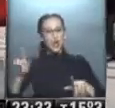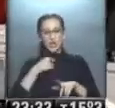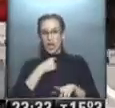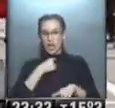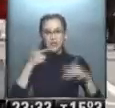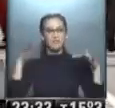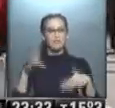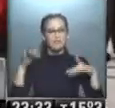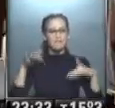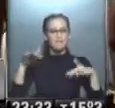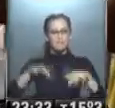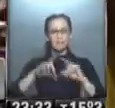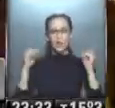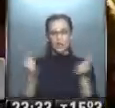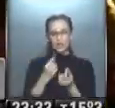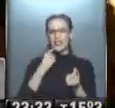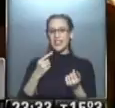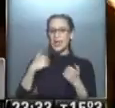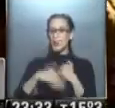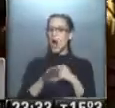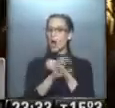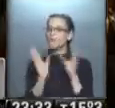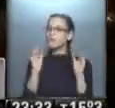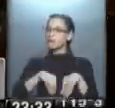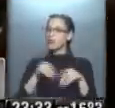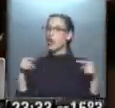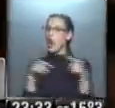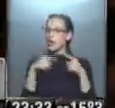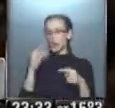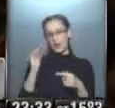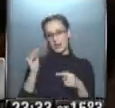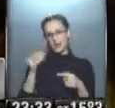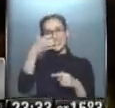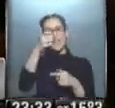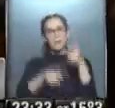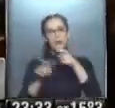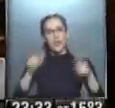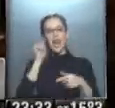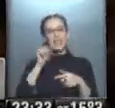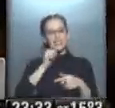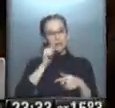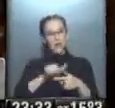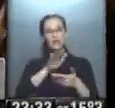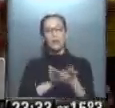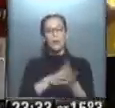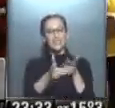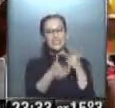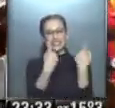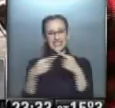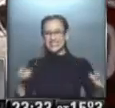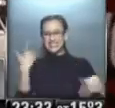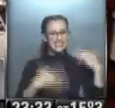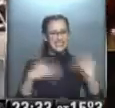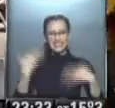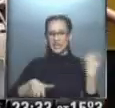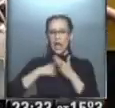y denunció que afectará la soberanía de Brasil. Al menos 6 personas resultaron heridas en enfrentamientos, en realidad con la